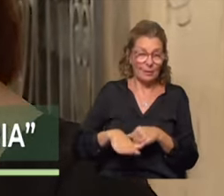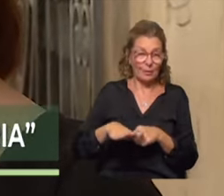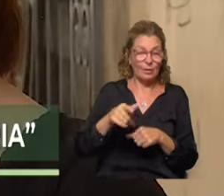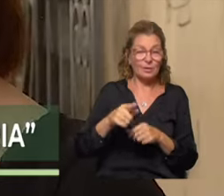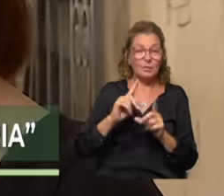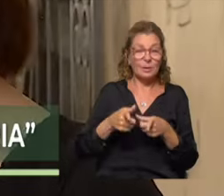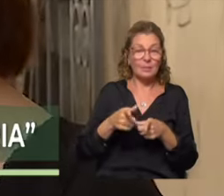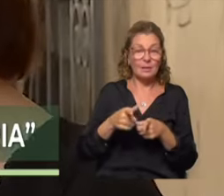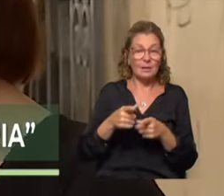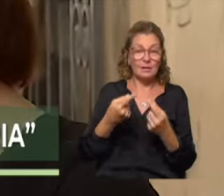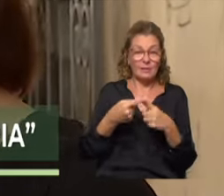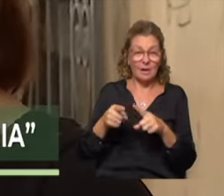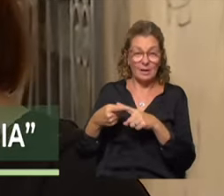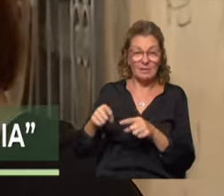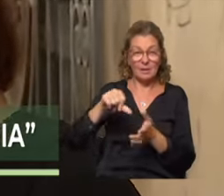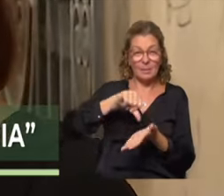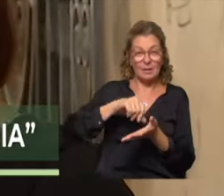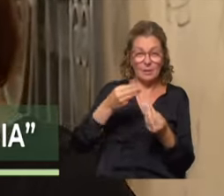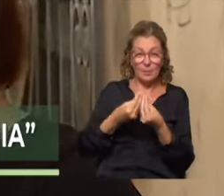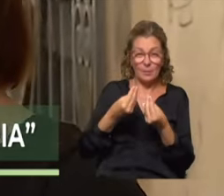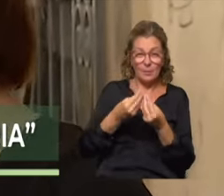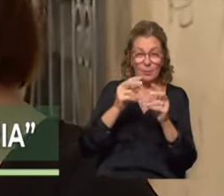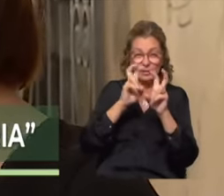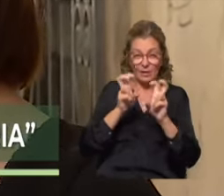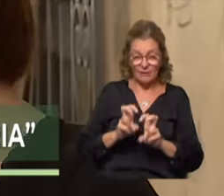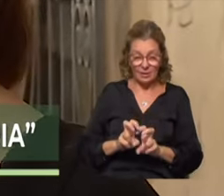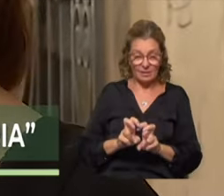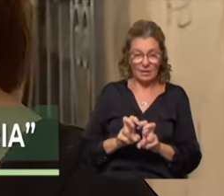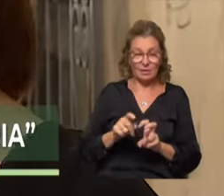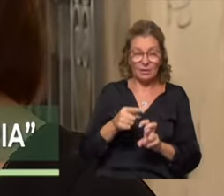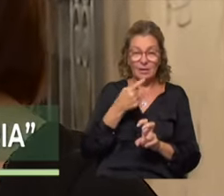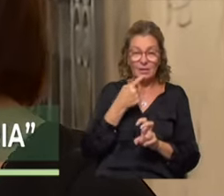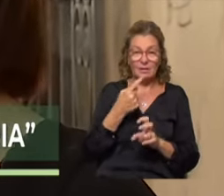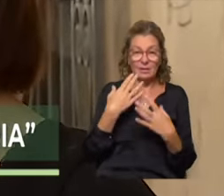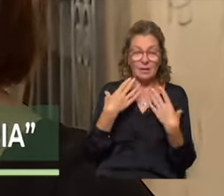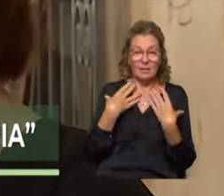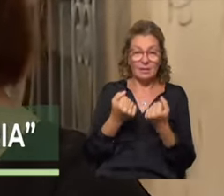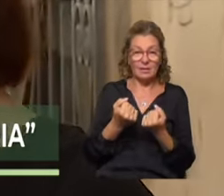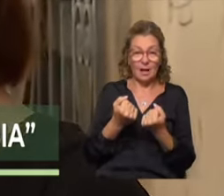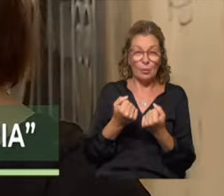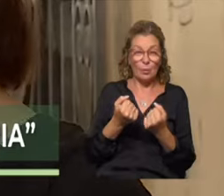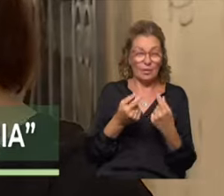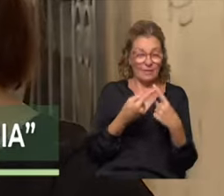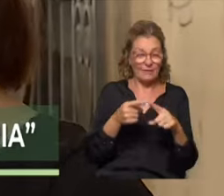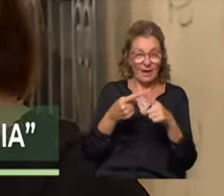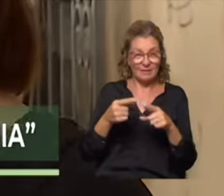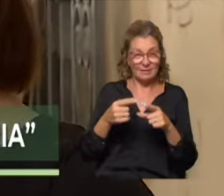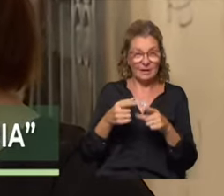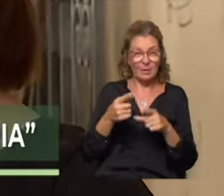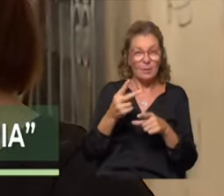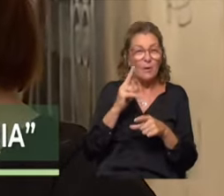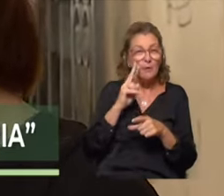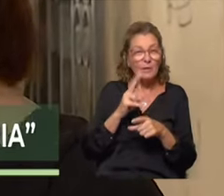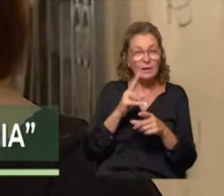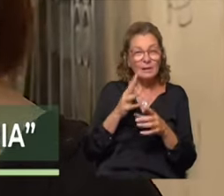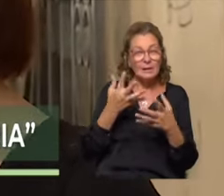también hay varios países y hay mucha investigación que está empezando a sustentar lo que se llama salud en todas las tallas, que es incorporar una perspectiva de